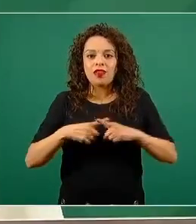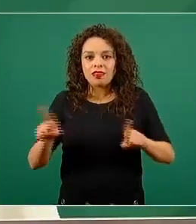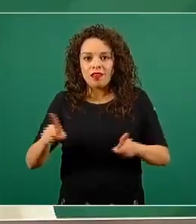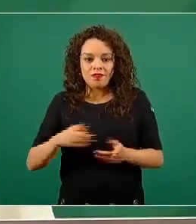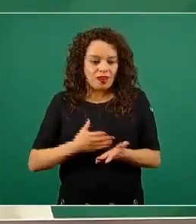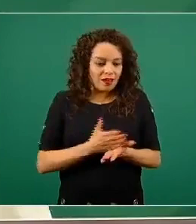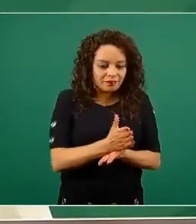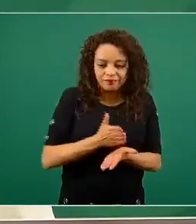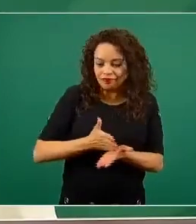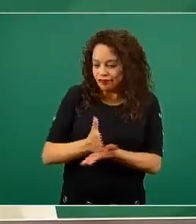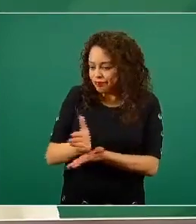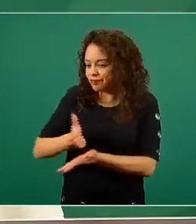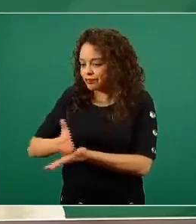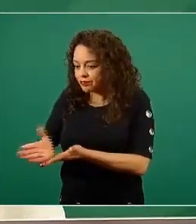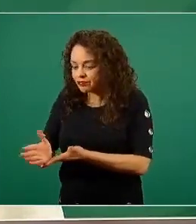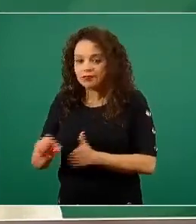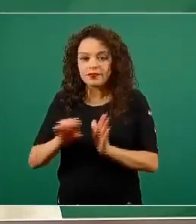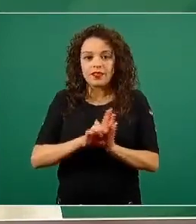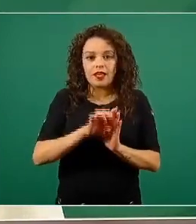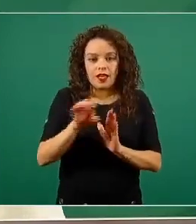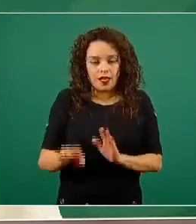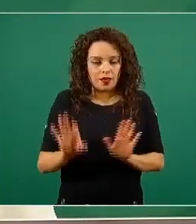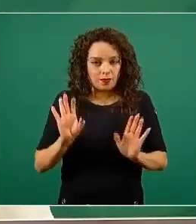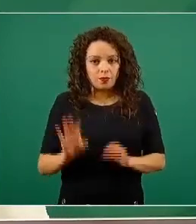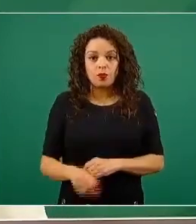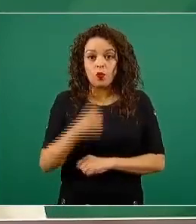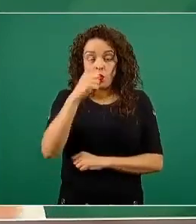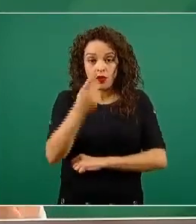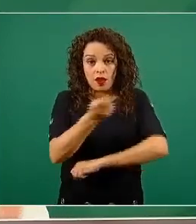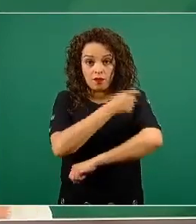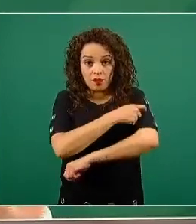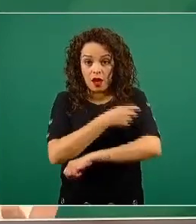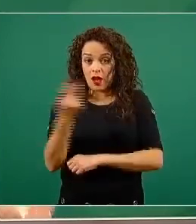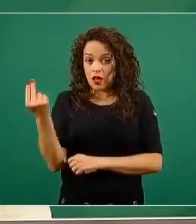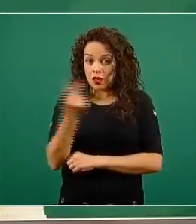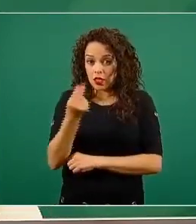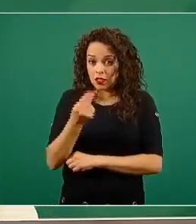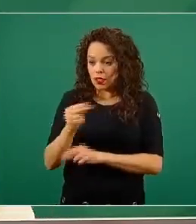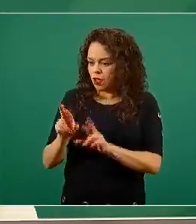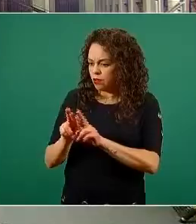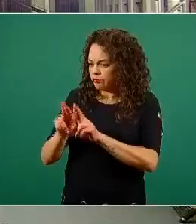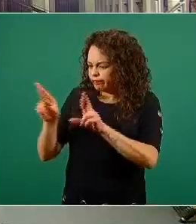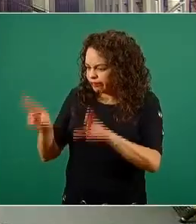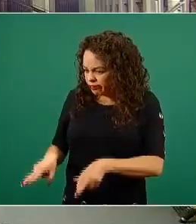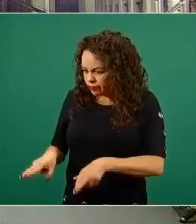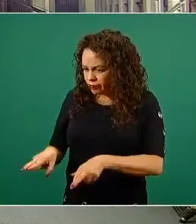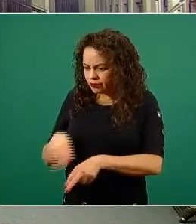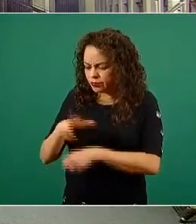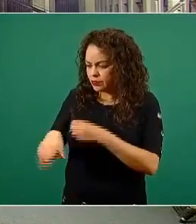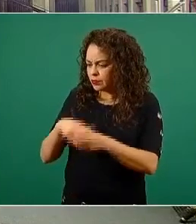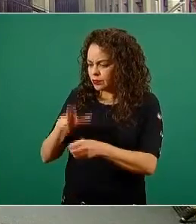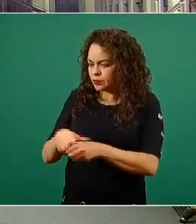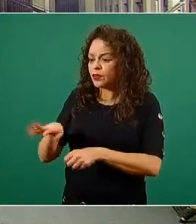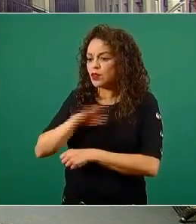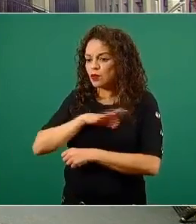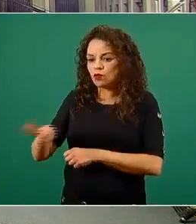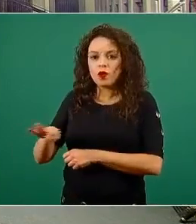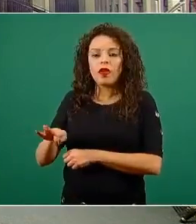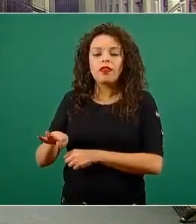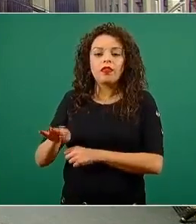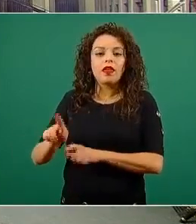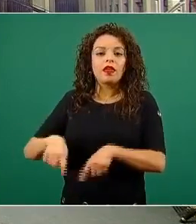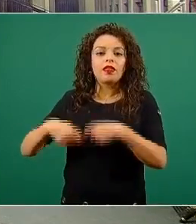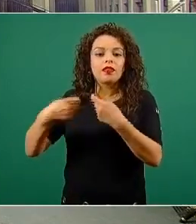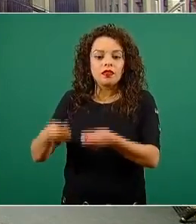Una vacuna que requiere de refrigeración regular, habitual, ¿sí?, va a poder ser aplicada con